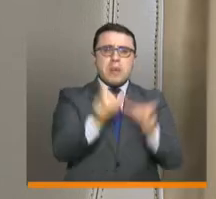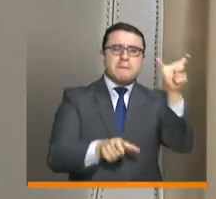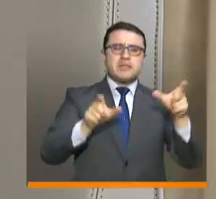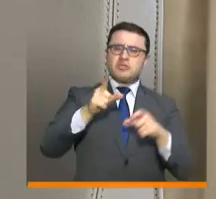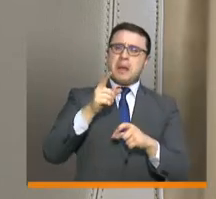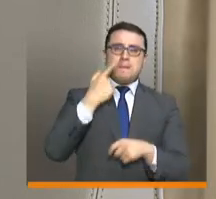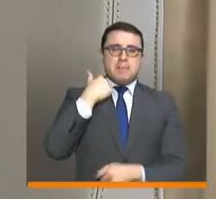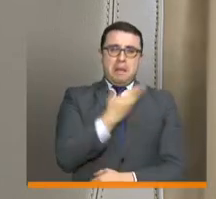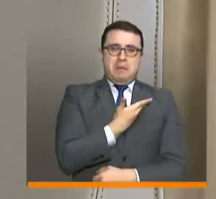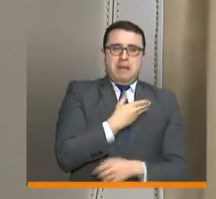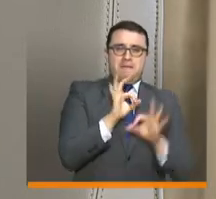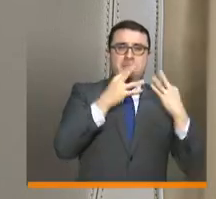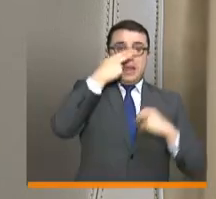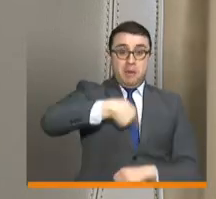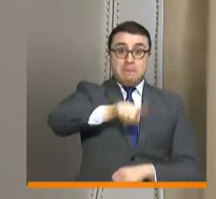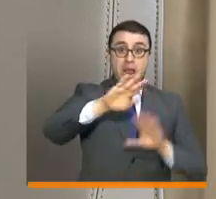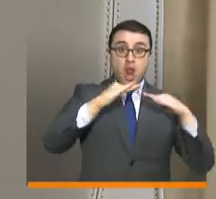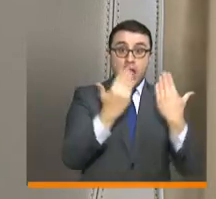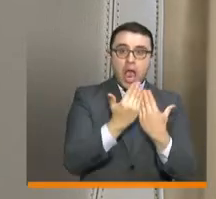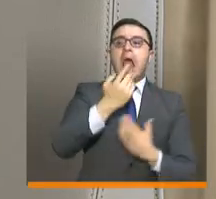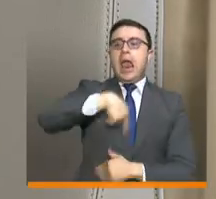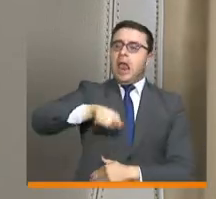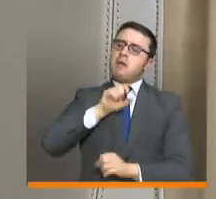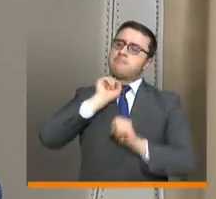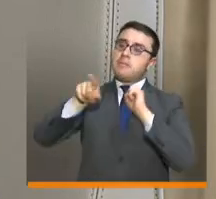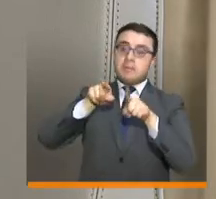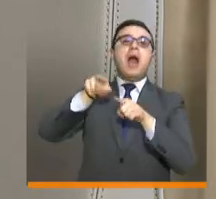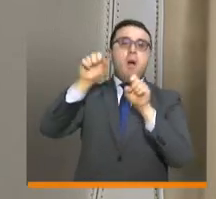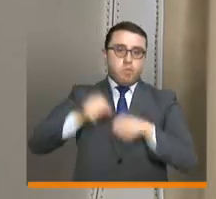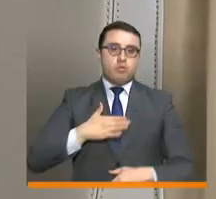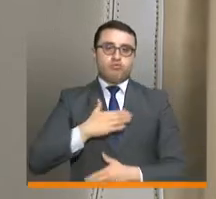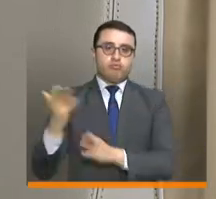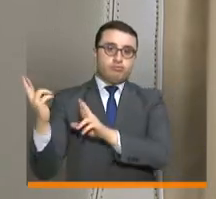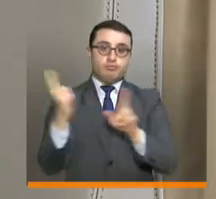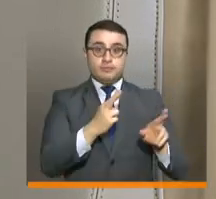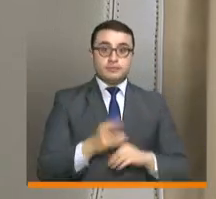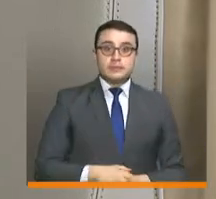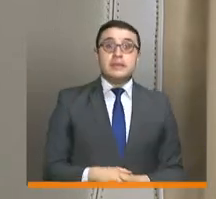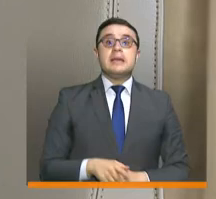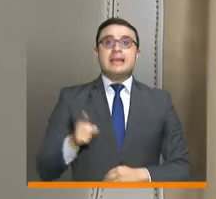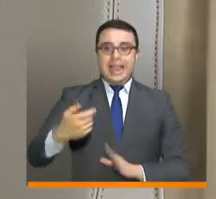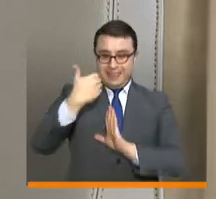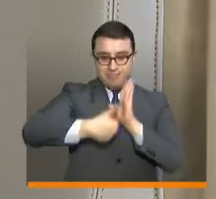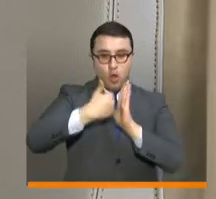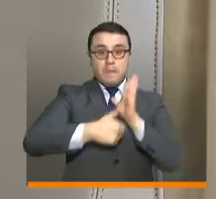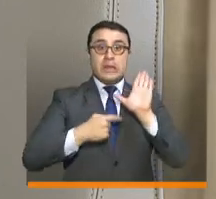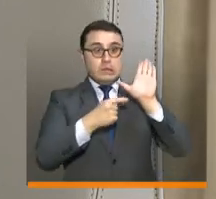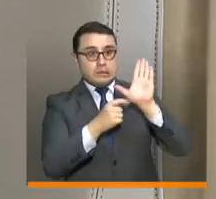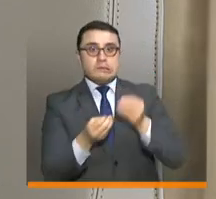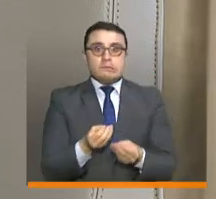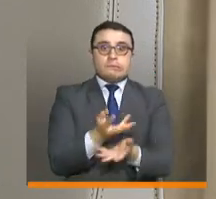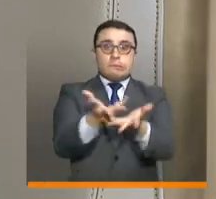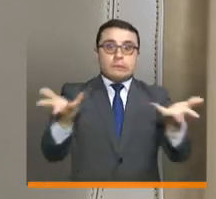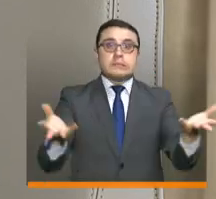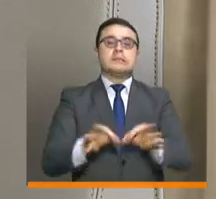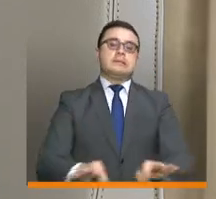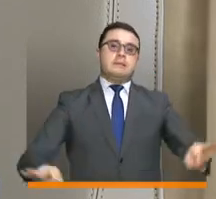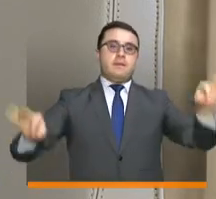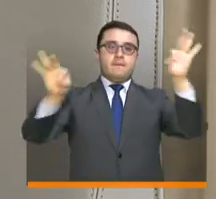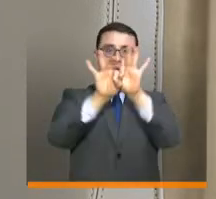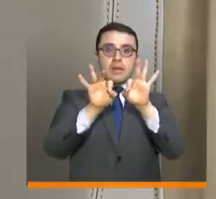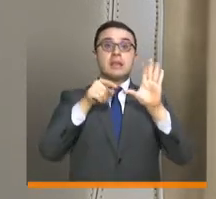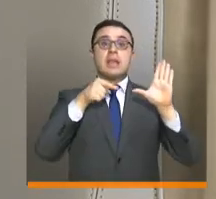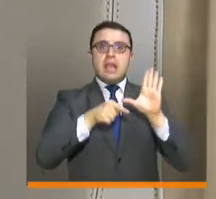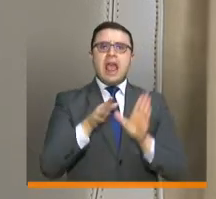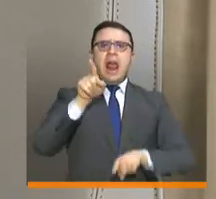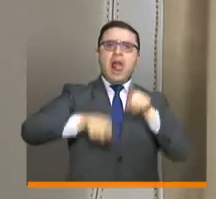padres de familia, que nos ayuden a este proceso. Así que ya queda a disposición y será un documento muy importante, presidente, porque la duda o la